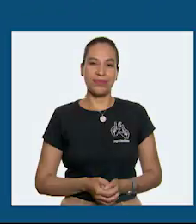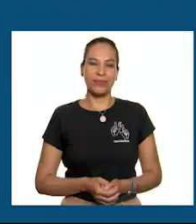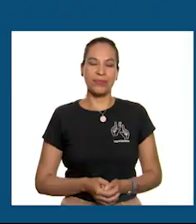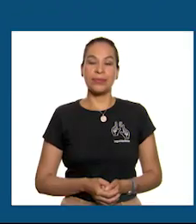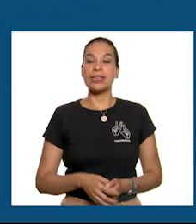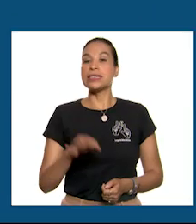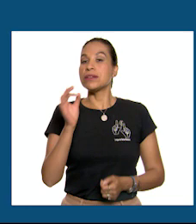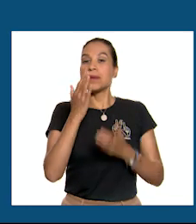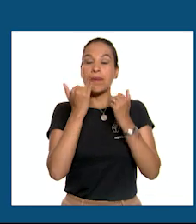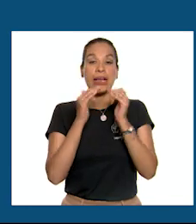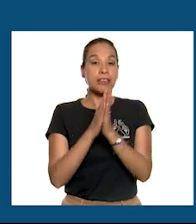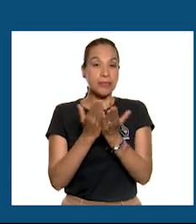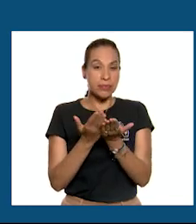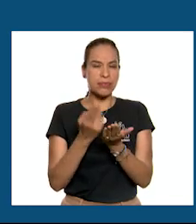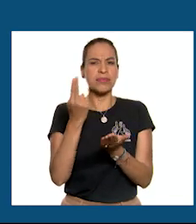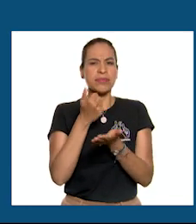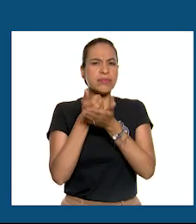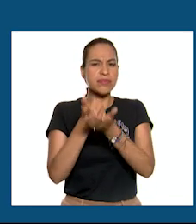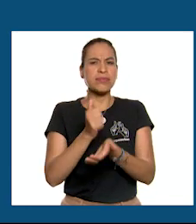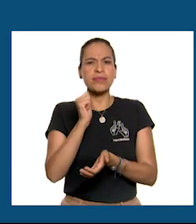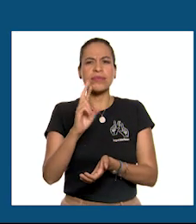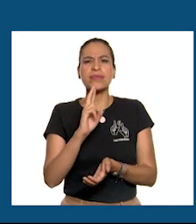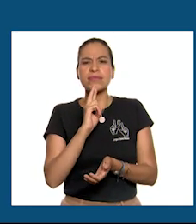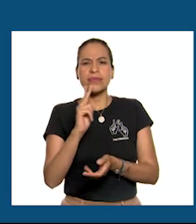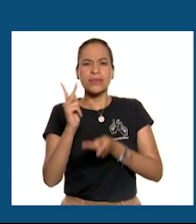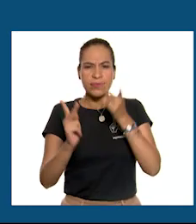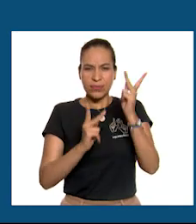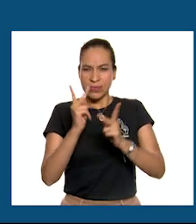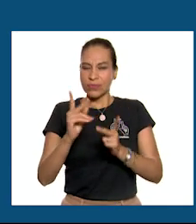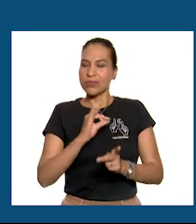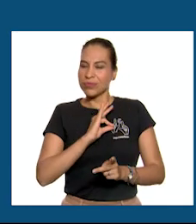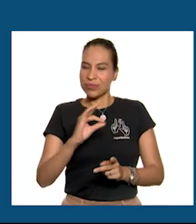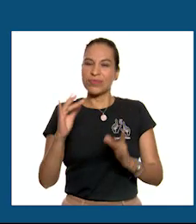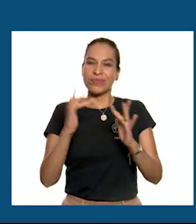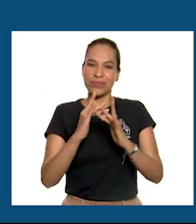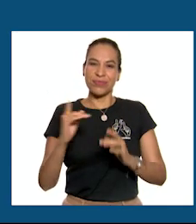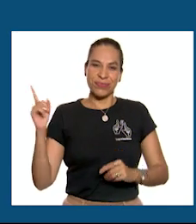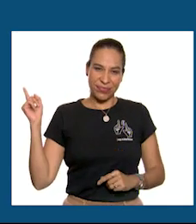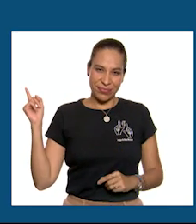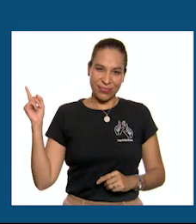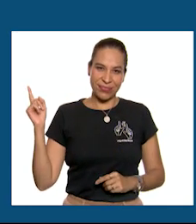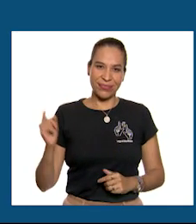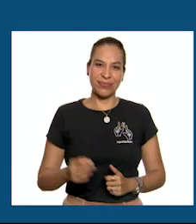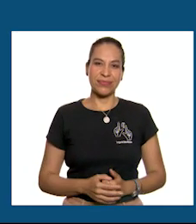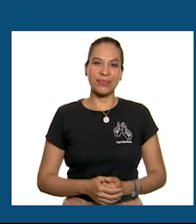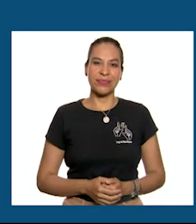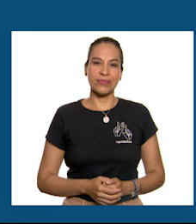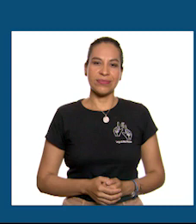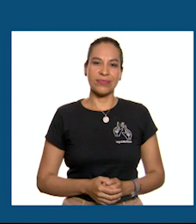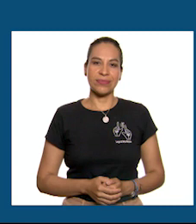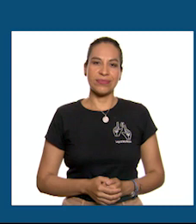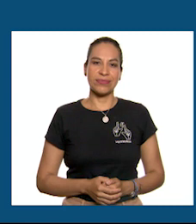Si no tienes el libro de texto o necesitas ayuda para responder las preguntas, contáctanos.